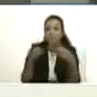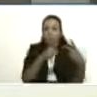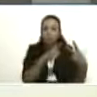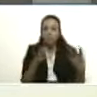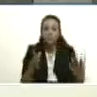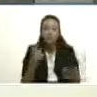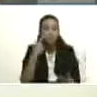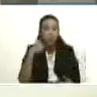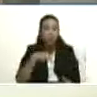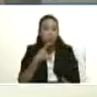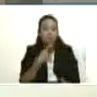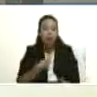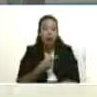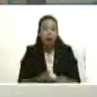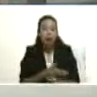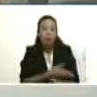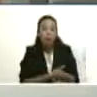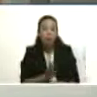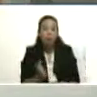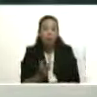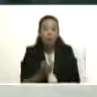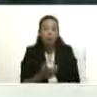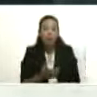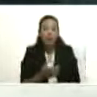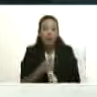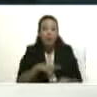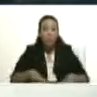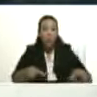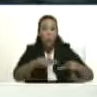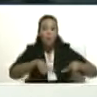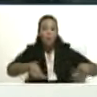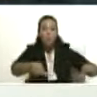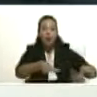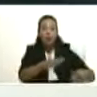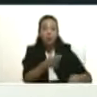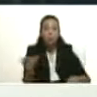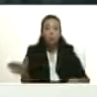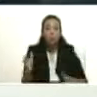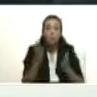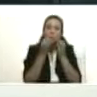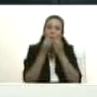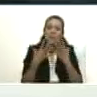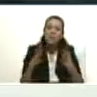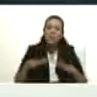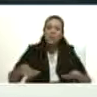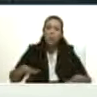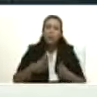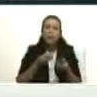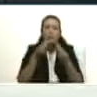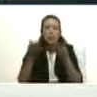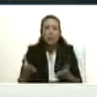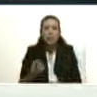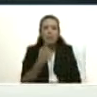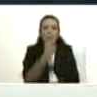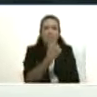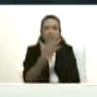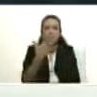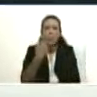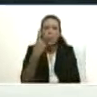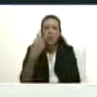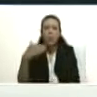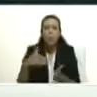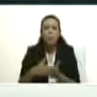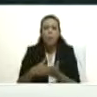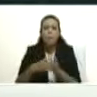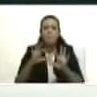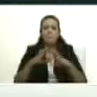Presidente, yo decía que este es un espacio además armónico, hermoso. Estamos entregando hoy 151 viviendas,